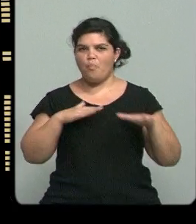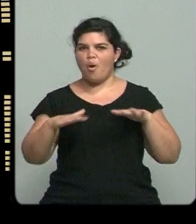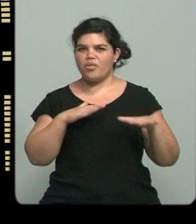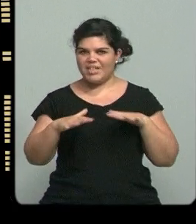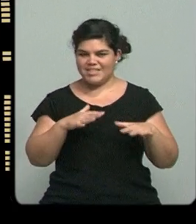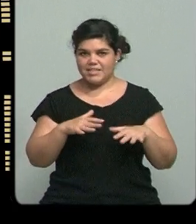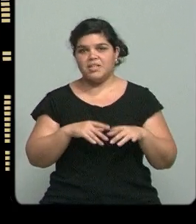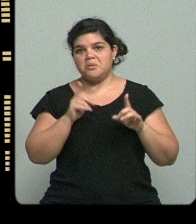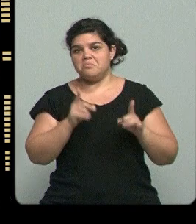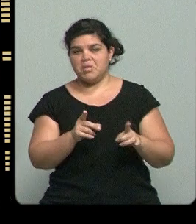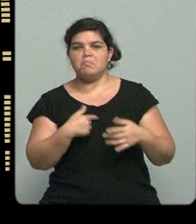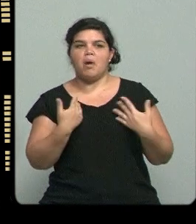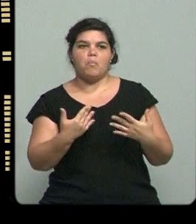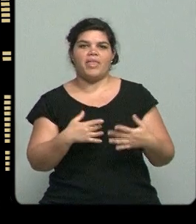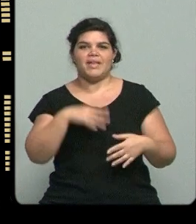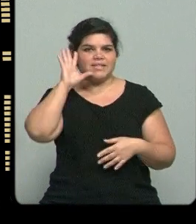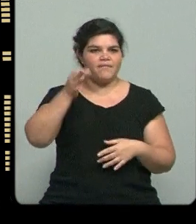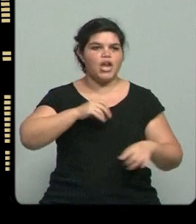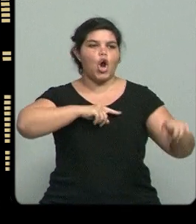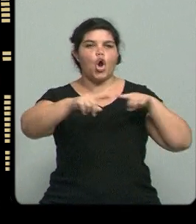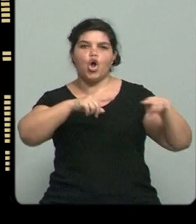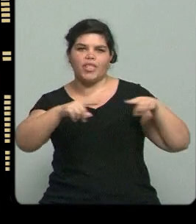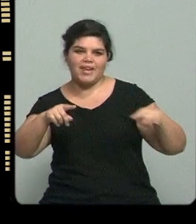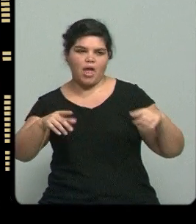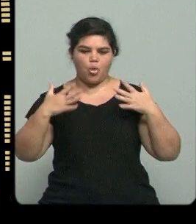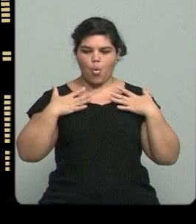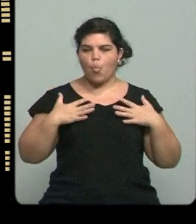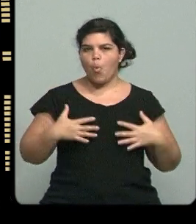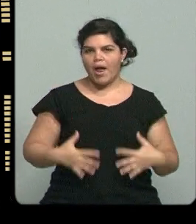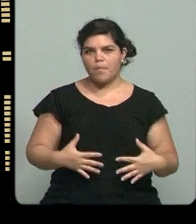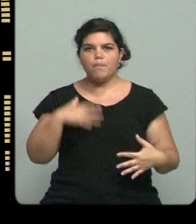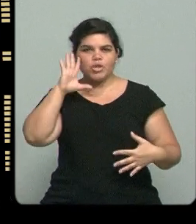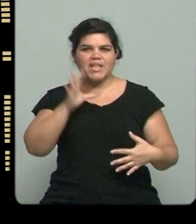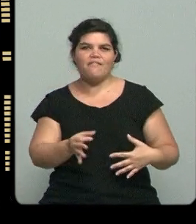de las capacidades coordinativas, el uso del propio cuerpo,